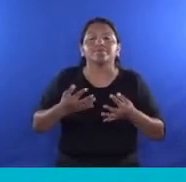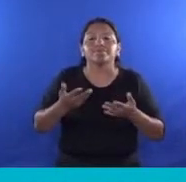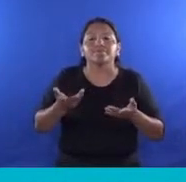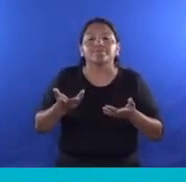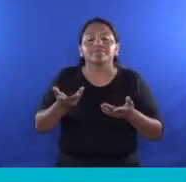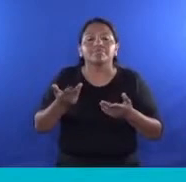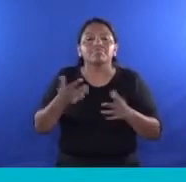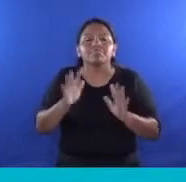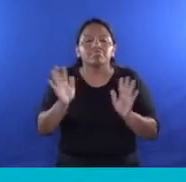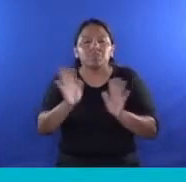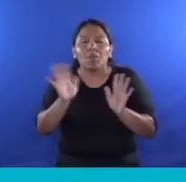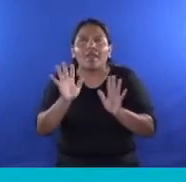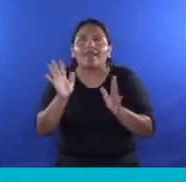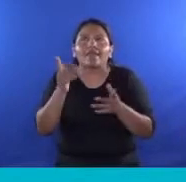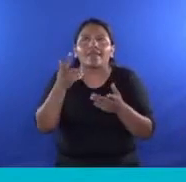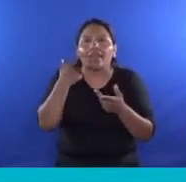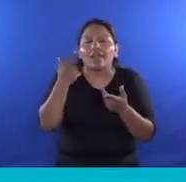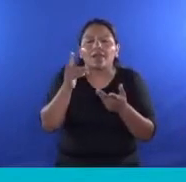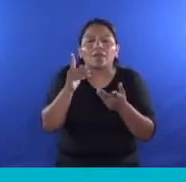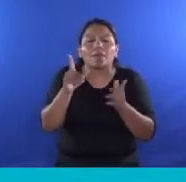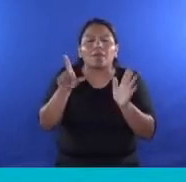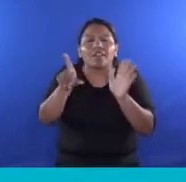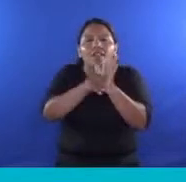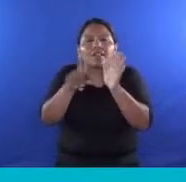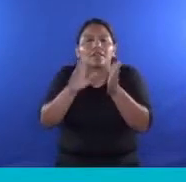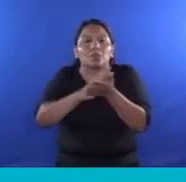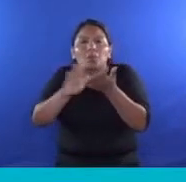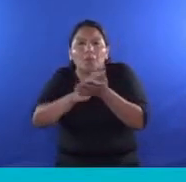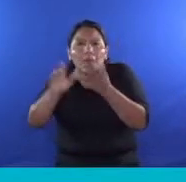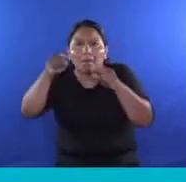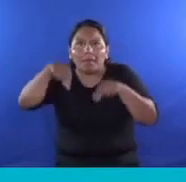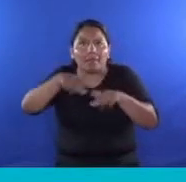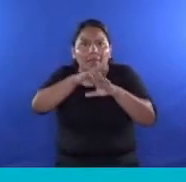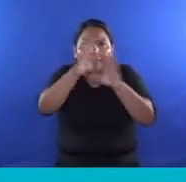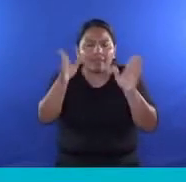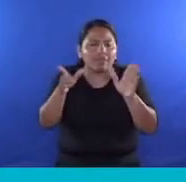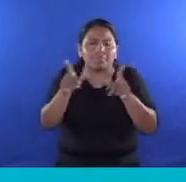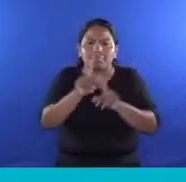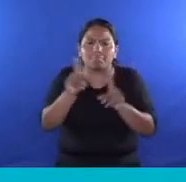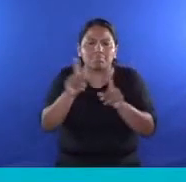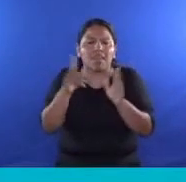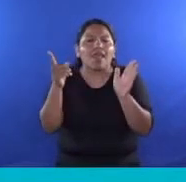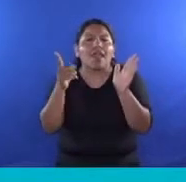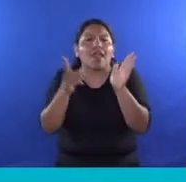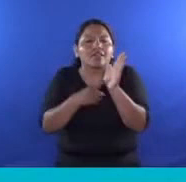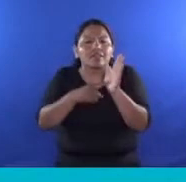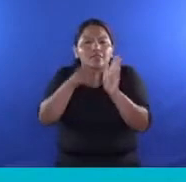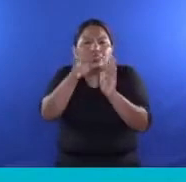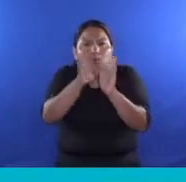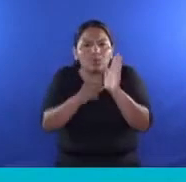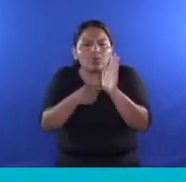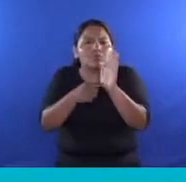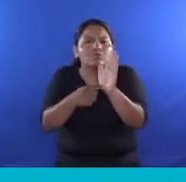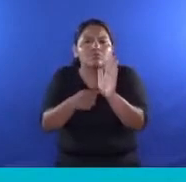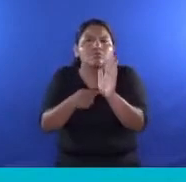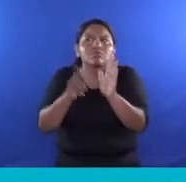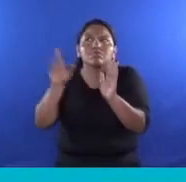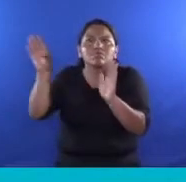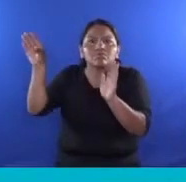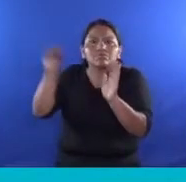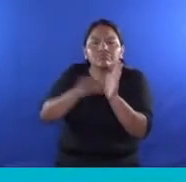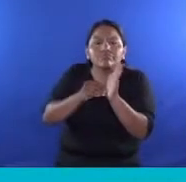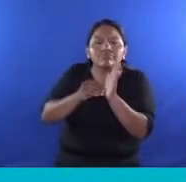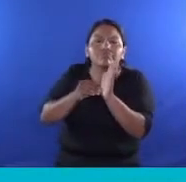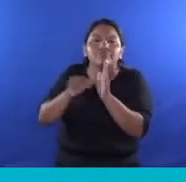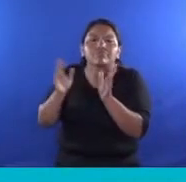Y que no hay ninguna innovación jurídica de esta Cámara. El artículo está tomado de la Cámara